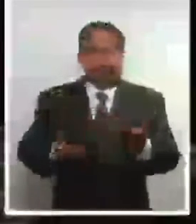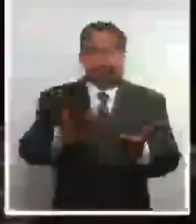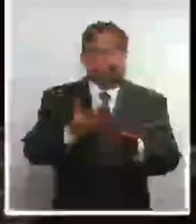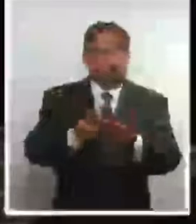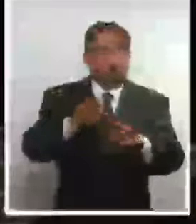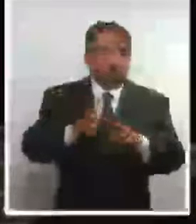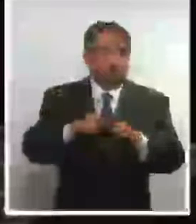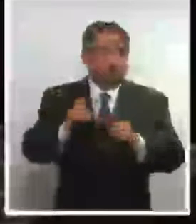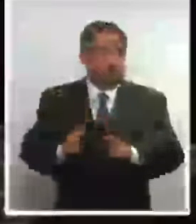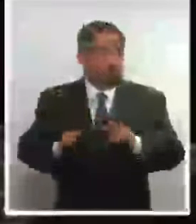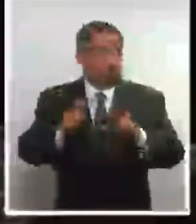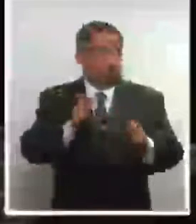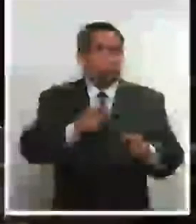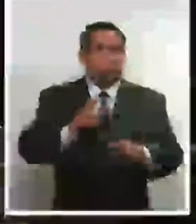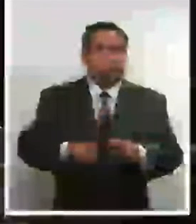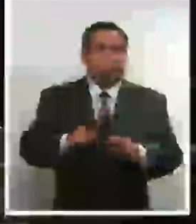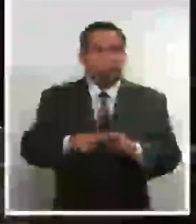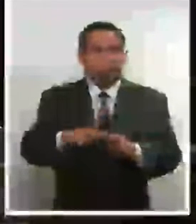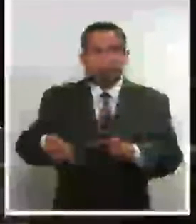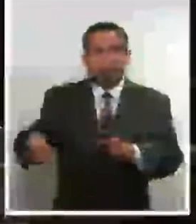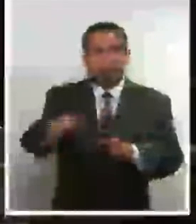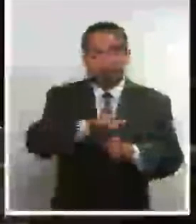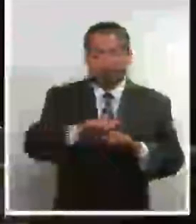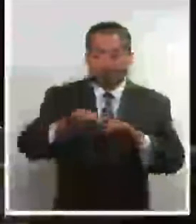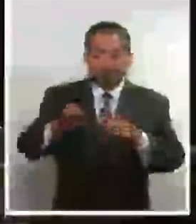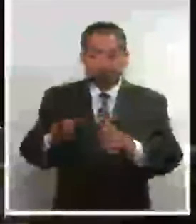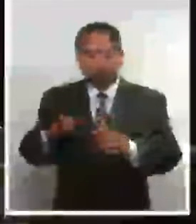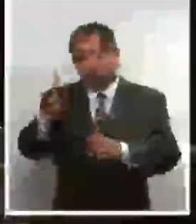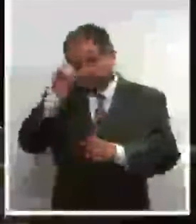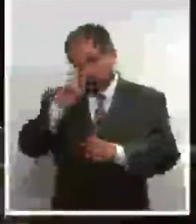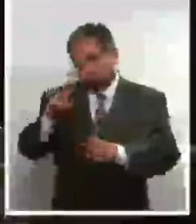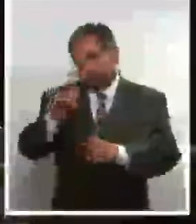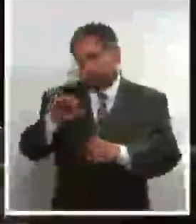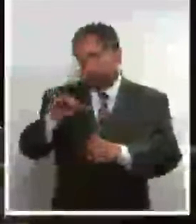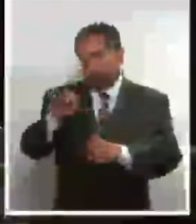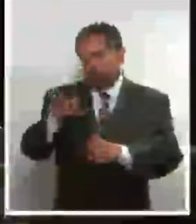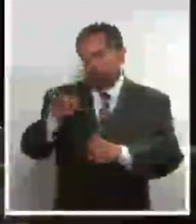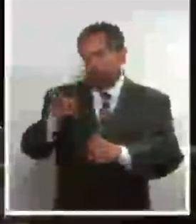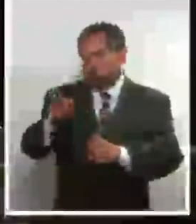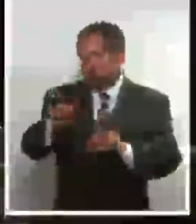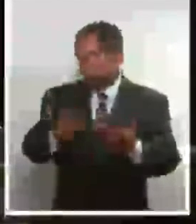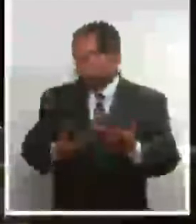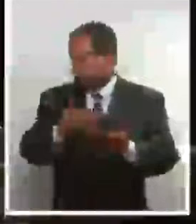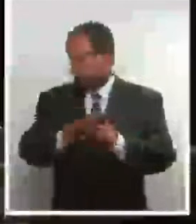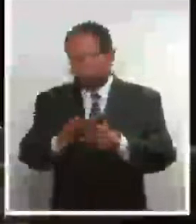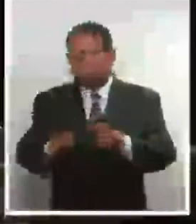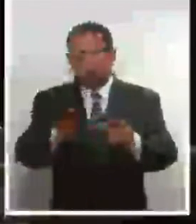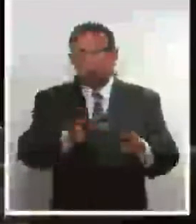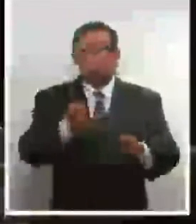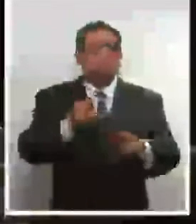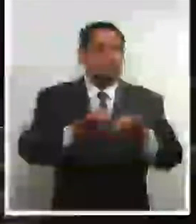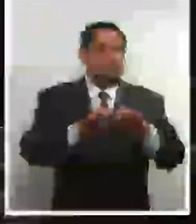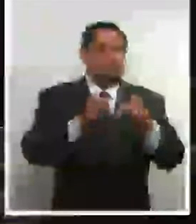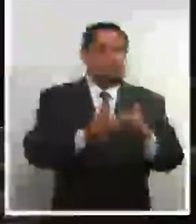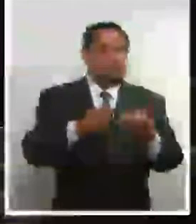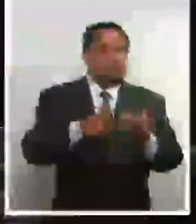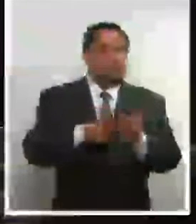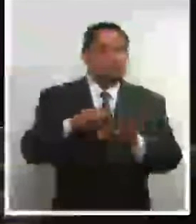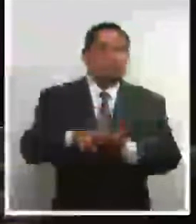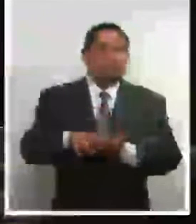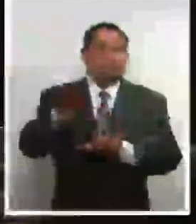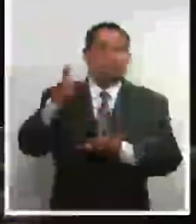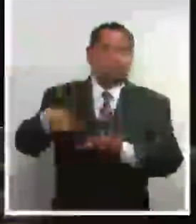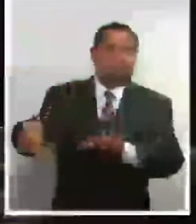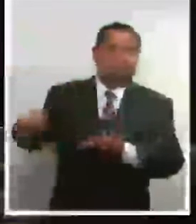sea nombrado a propuesta del Consejo Judicial Ciudadano y que el Congreso, por